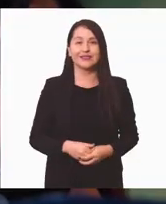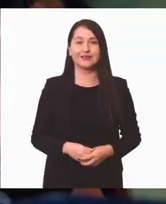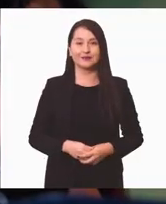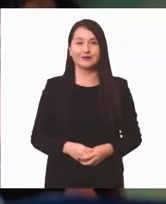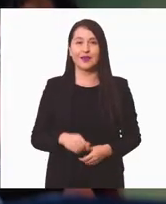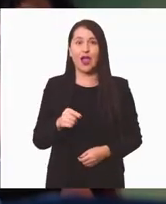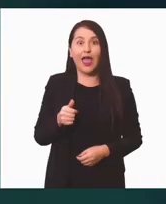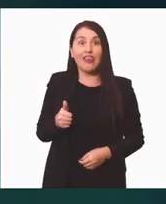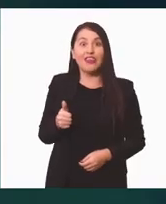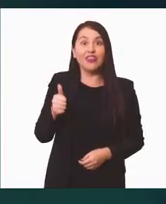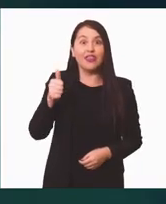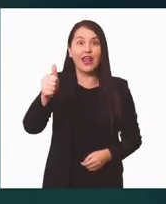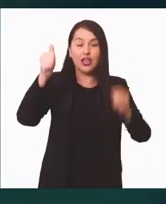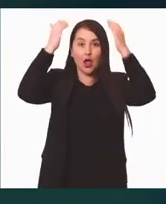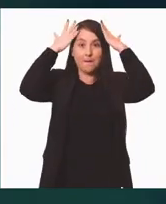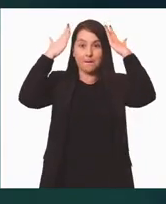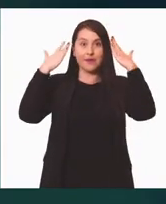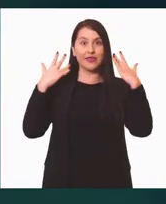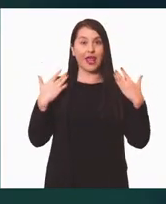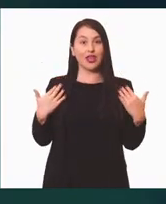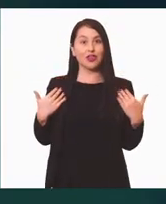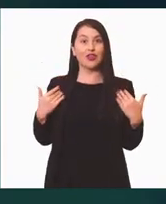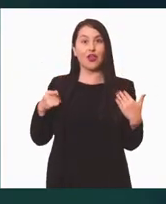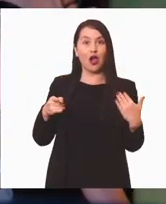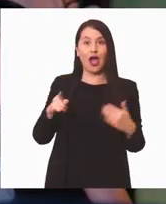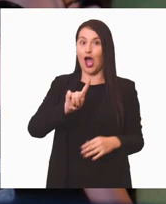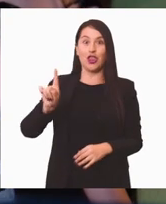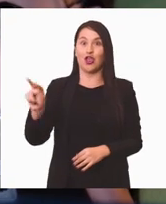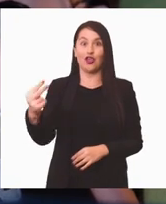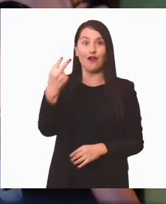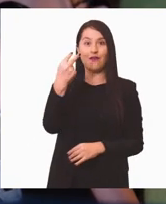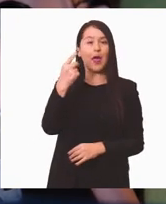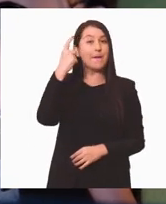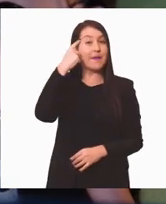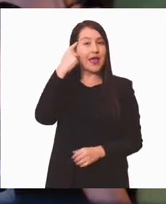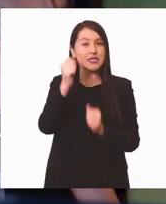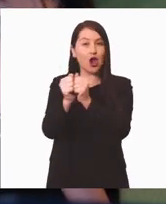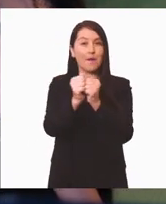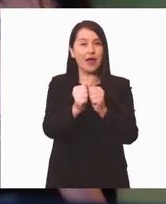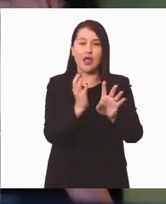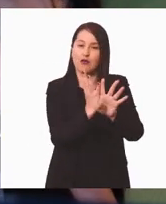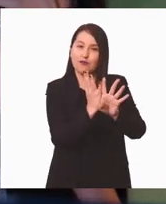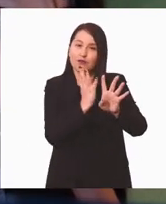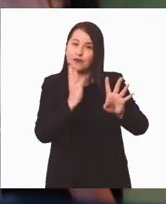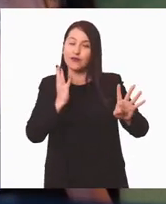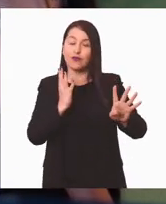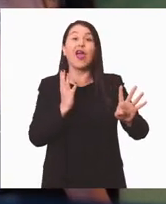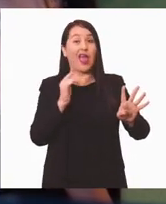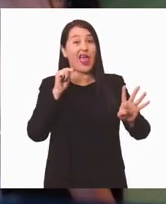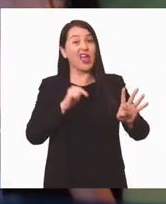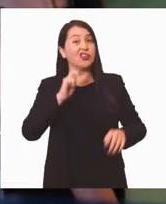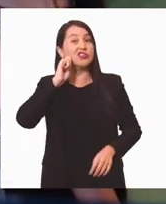El director pelo largo. Menos mal que no nos vio. Piensen en los compañeros que esperan afuera por su turno. Esto